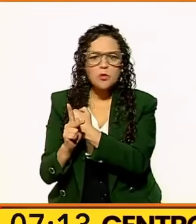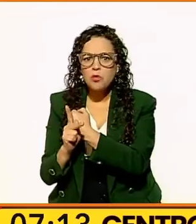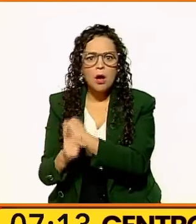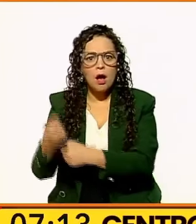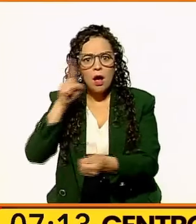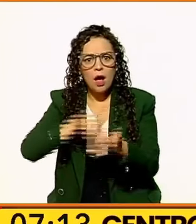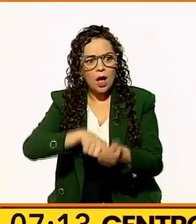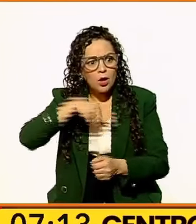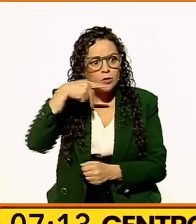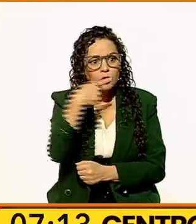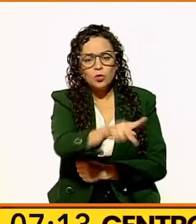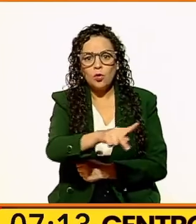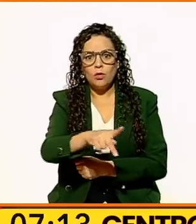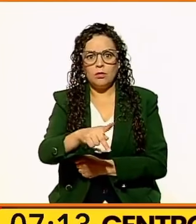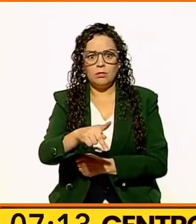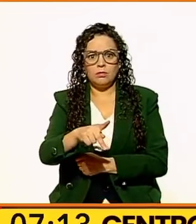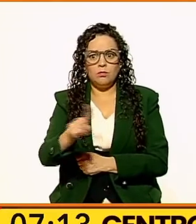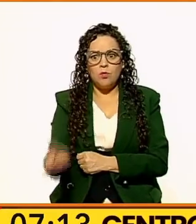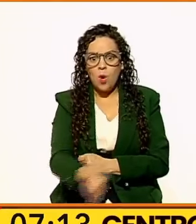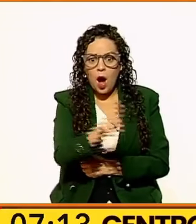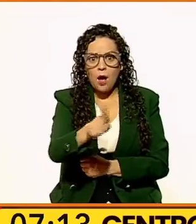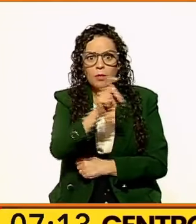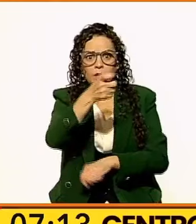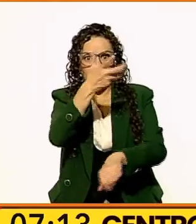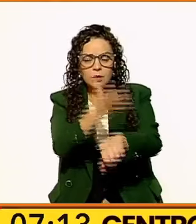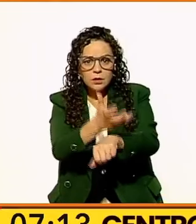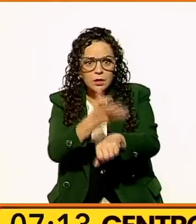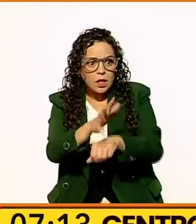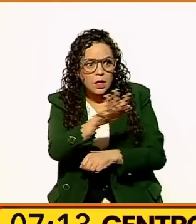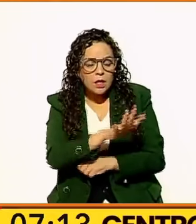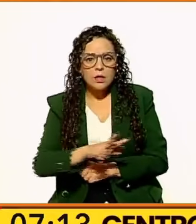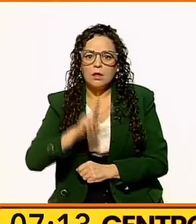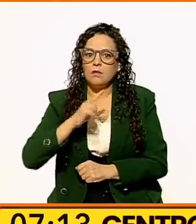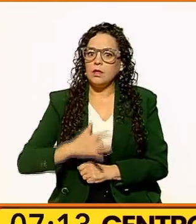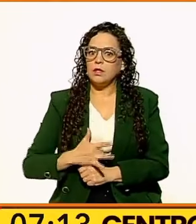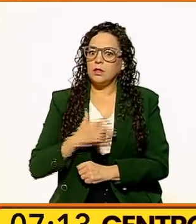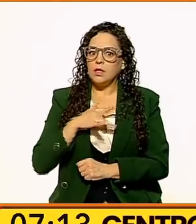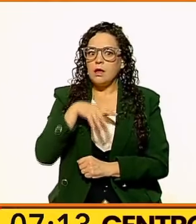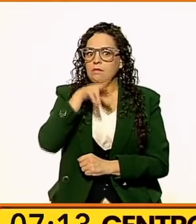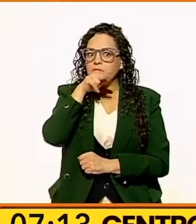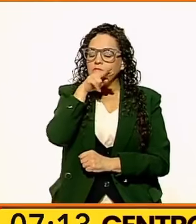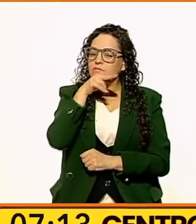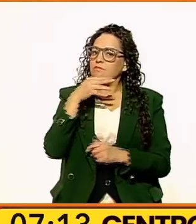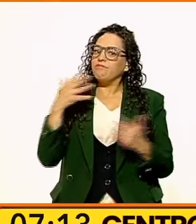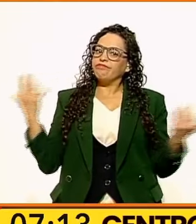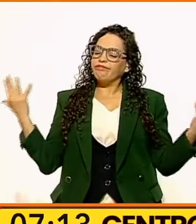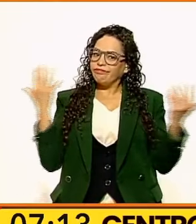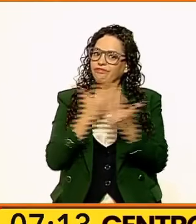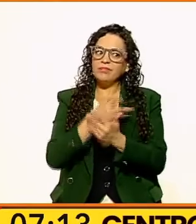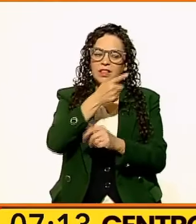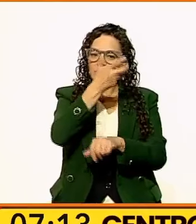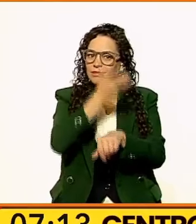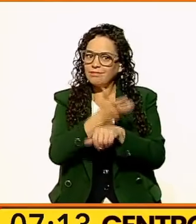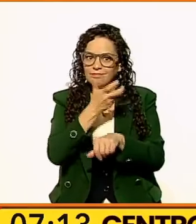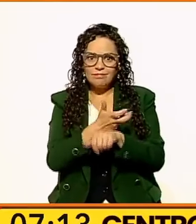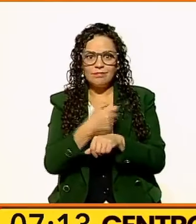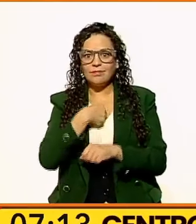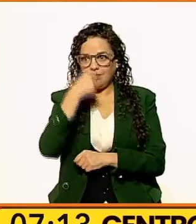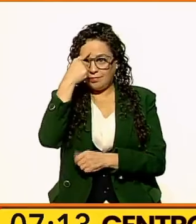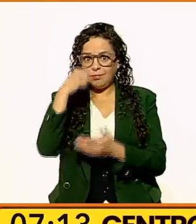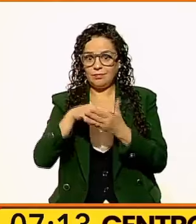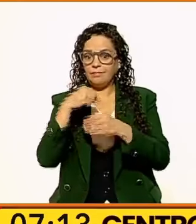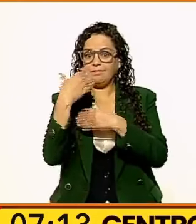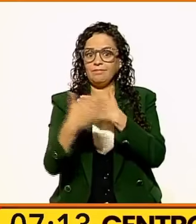mundo, pero una guerra contra el pueblo estadounidense. Y esto es muy preocupante. Yo creo que Estados Unidos sí está al borde de una